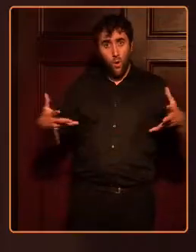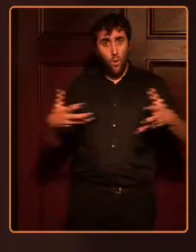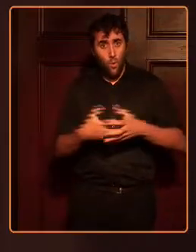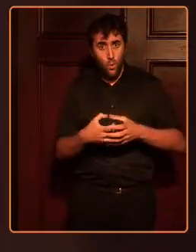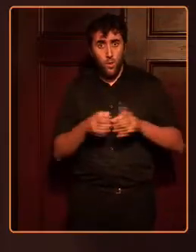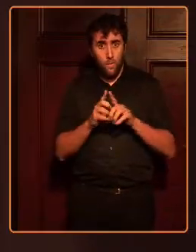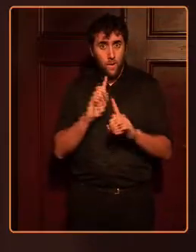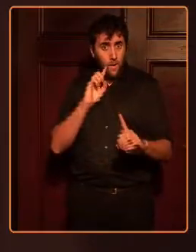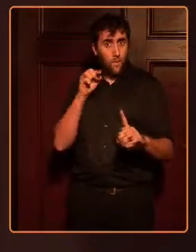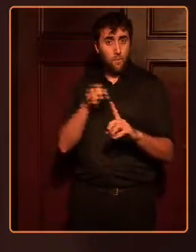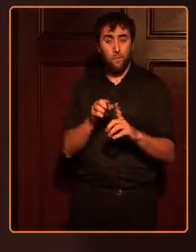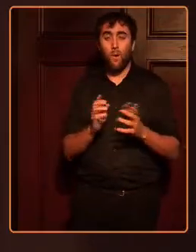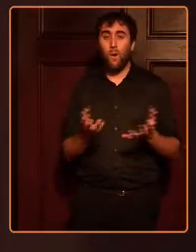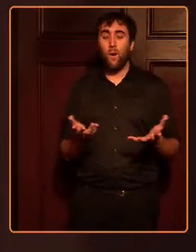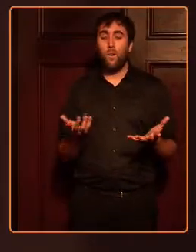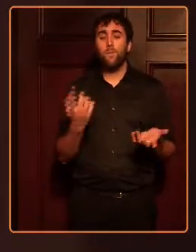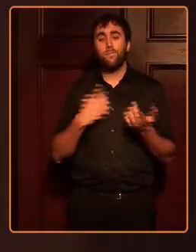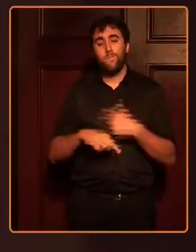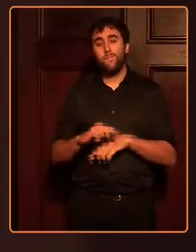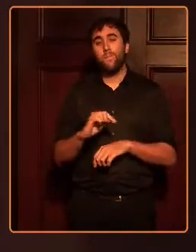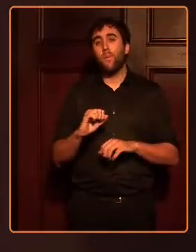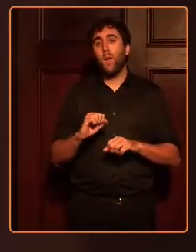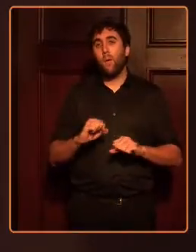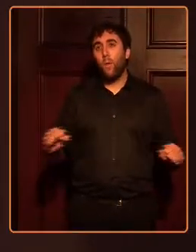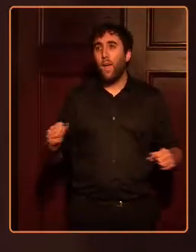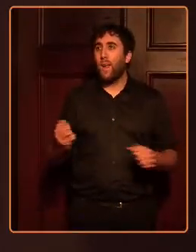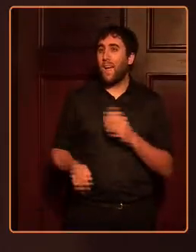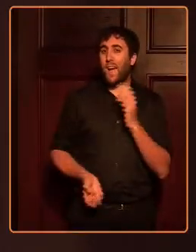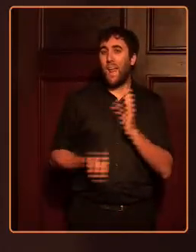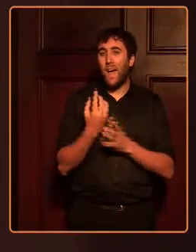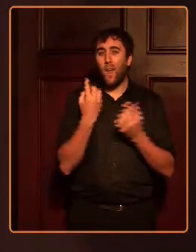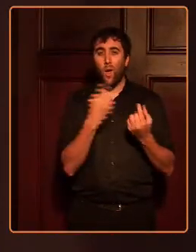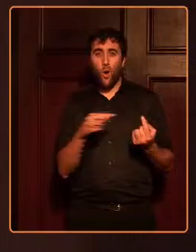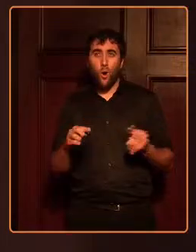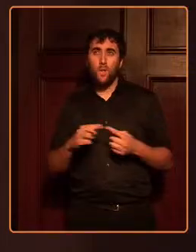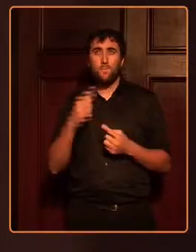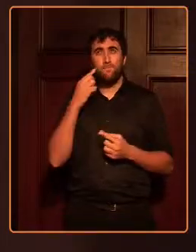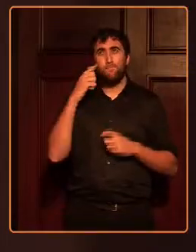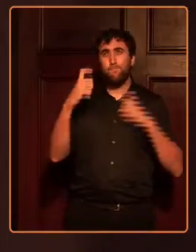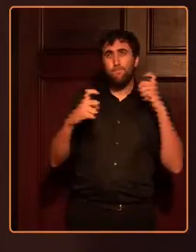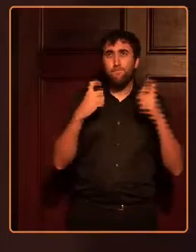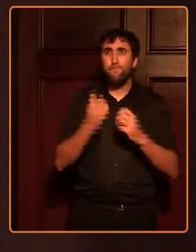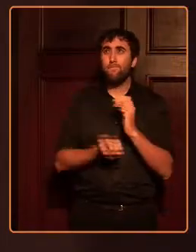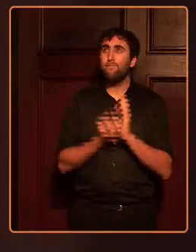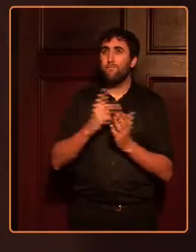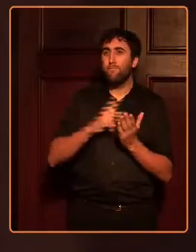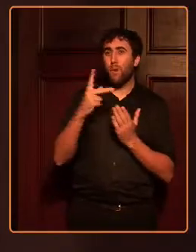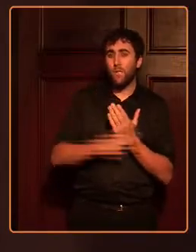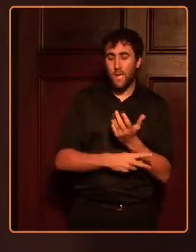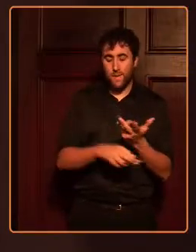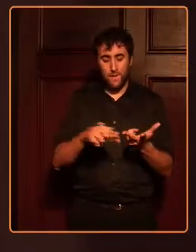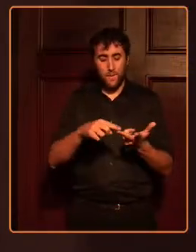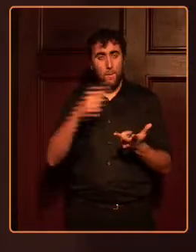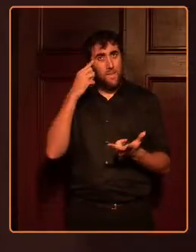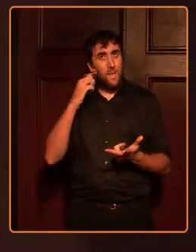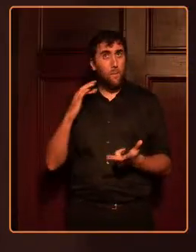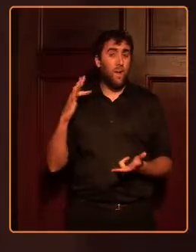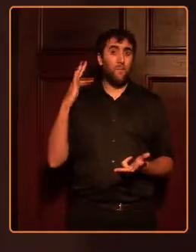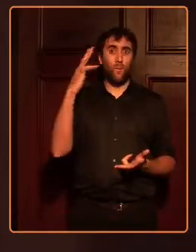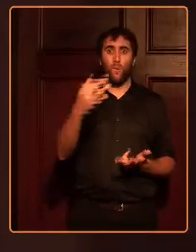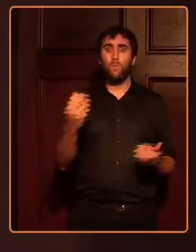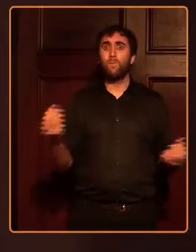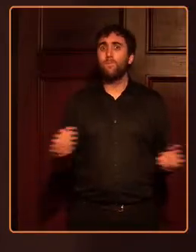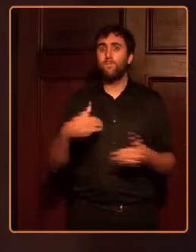y poder crear nuevas cosas, pensar nuevos proyectos y proyectarnos para los próximos